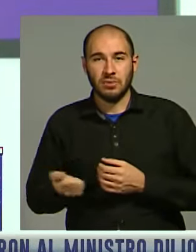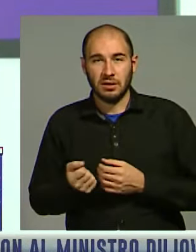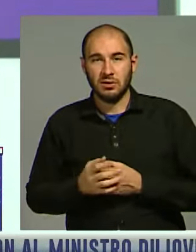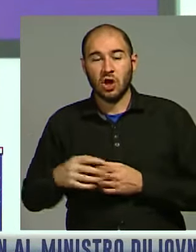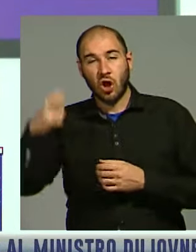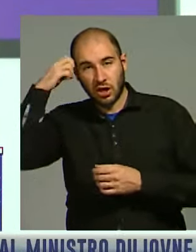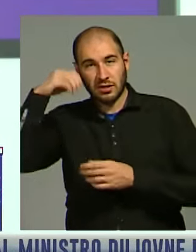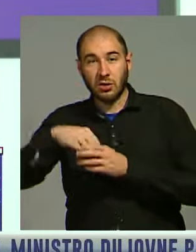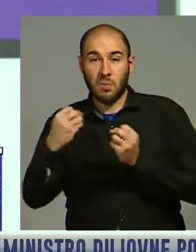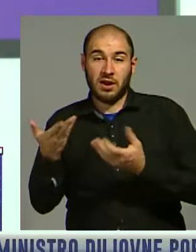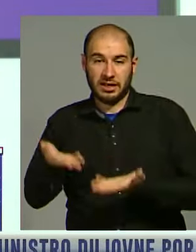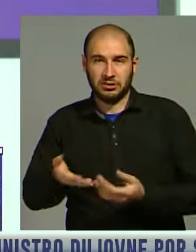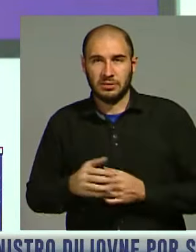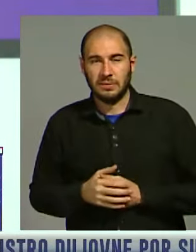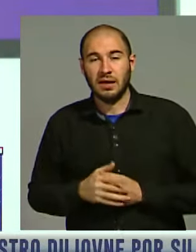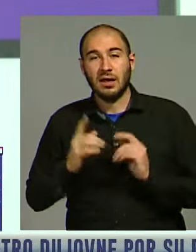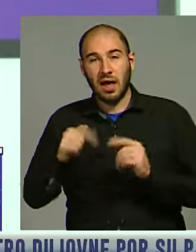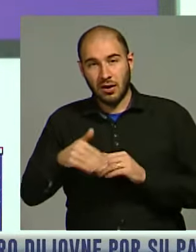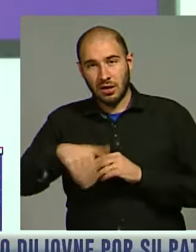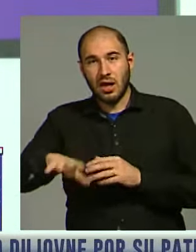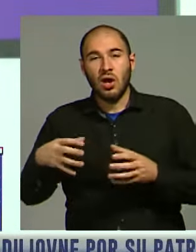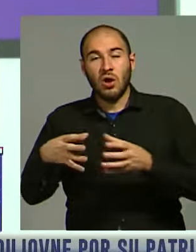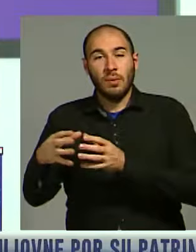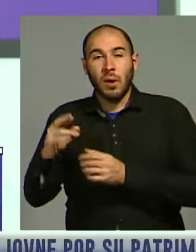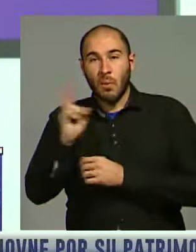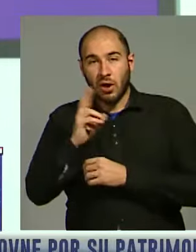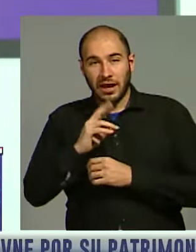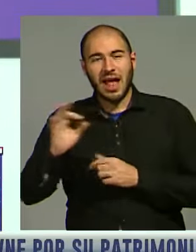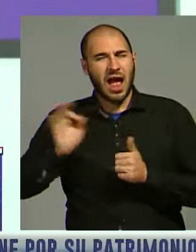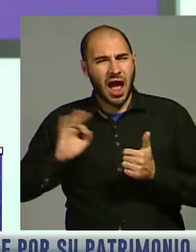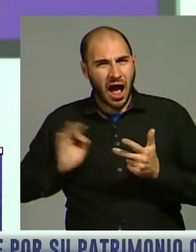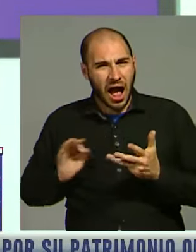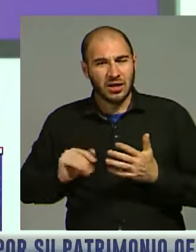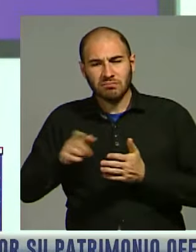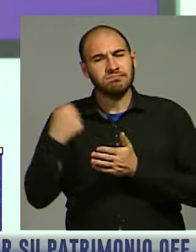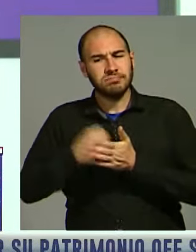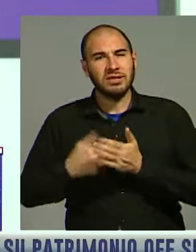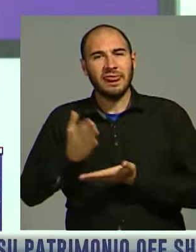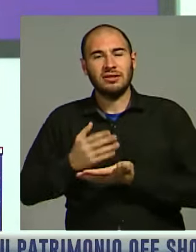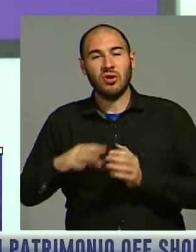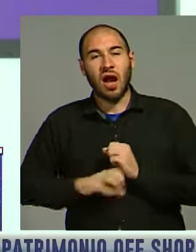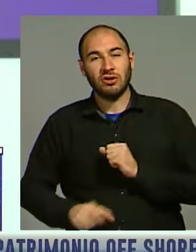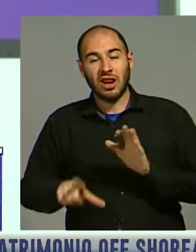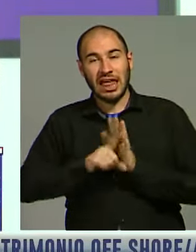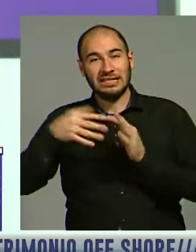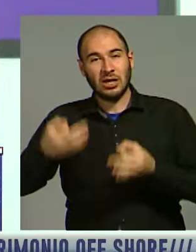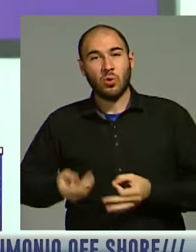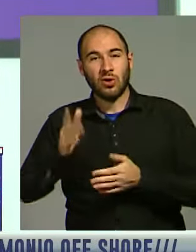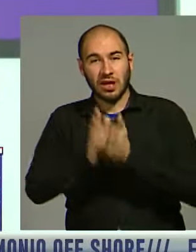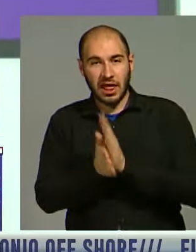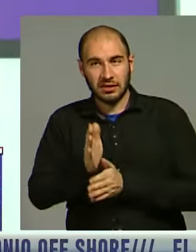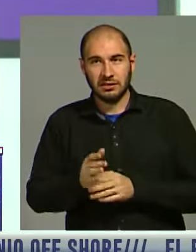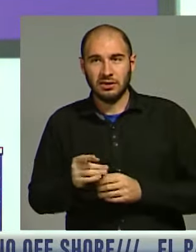el Congreso es gracias a esto. Y desde ya, las organizaciones de mujeres que hace años venimos peleando por el derecho al aborto legal, seguro y gratuito,